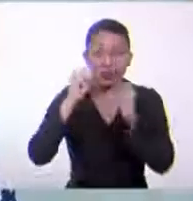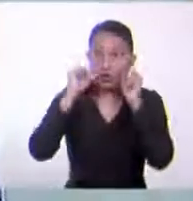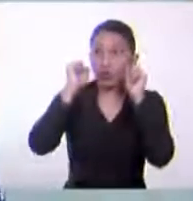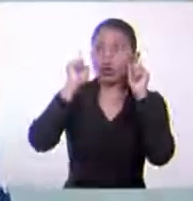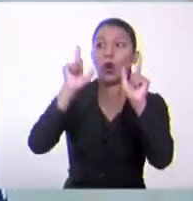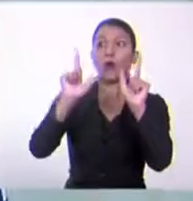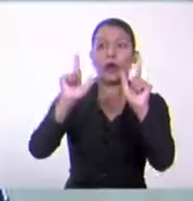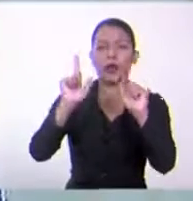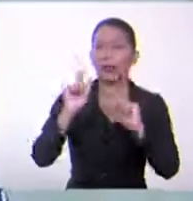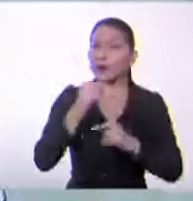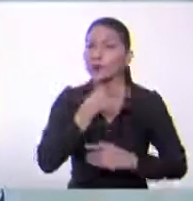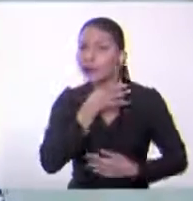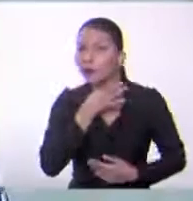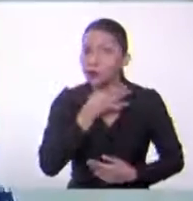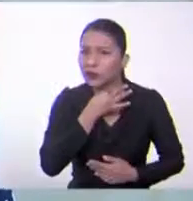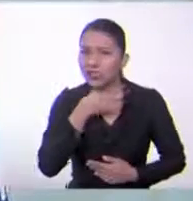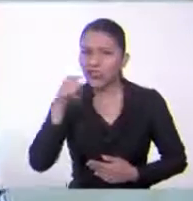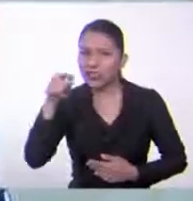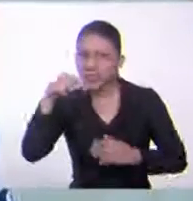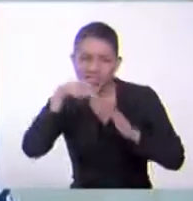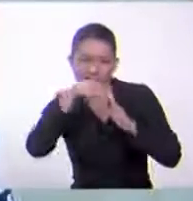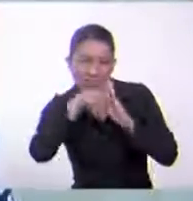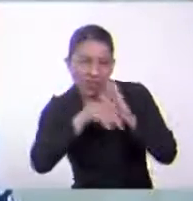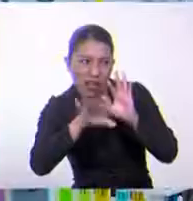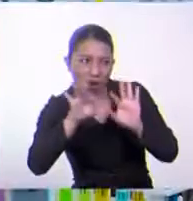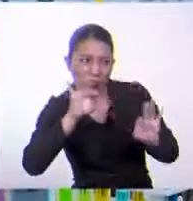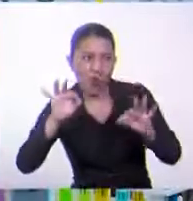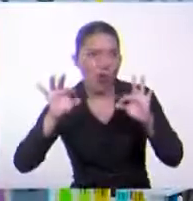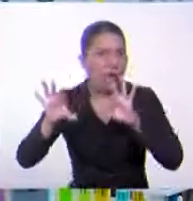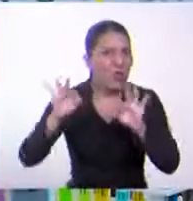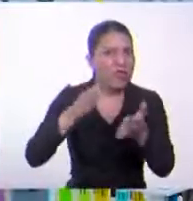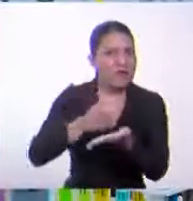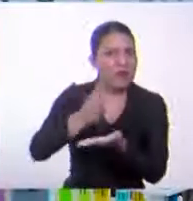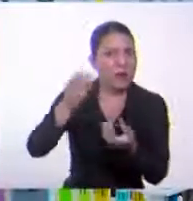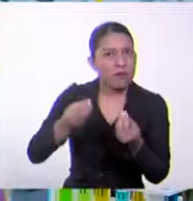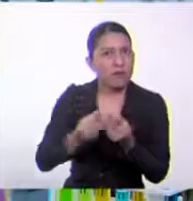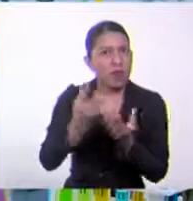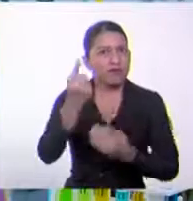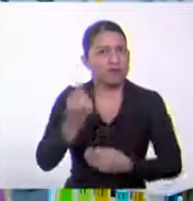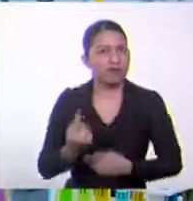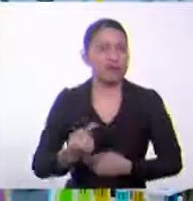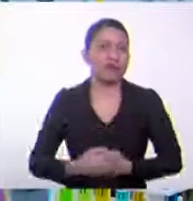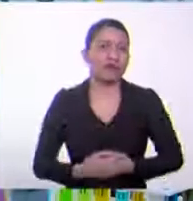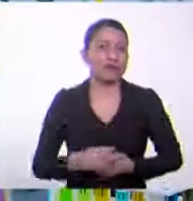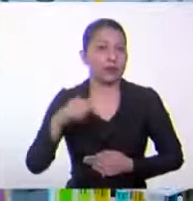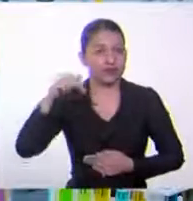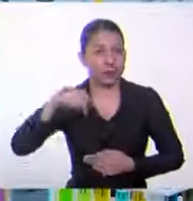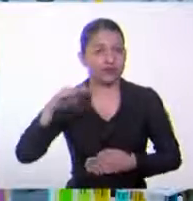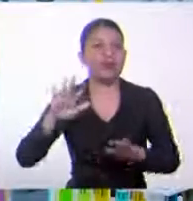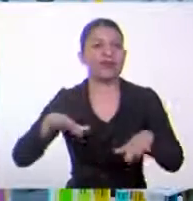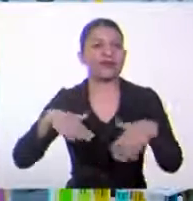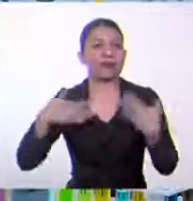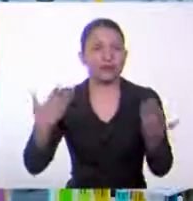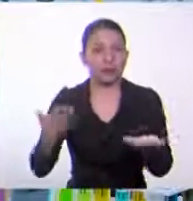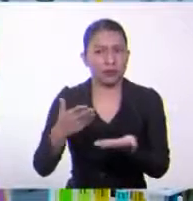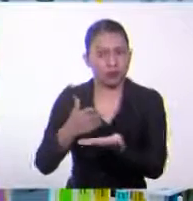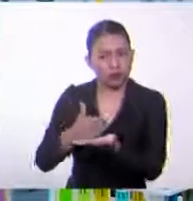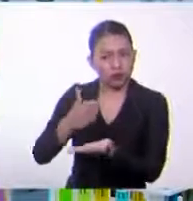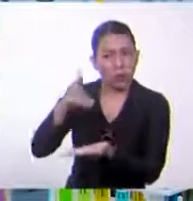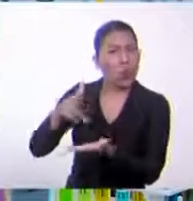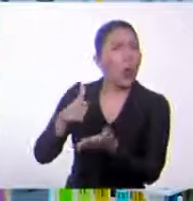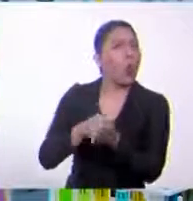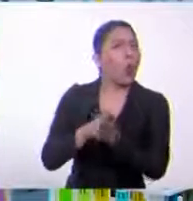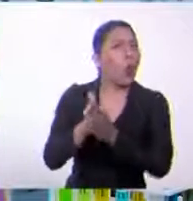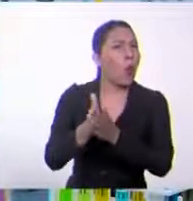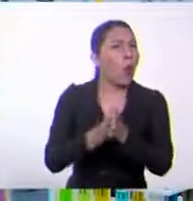y curiosidades que esconden algunos seres vivos. En esta oportunidad hablaremos de unas criaturas muy fascinantes,